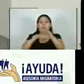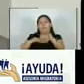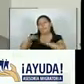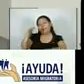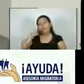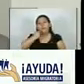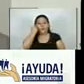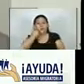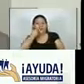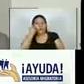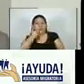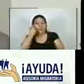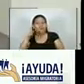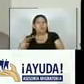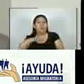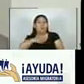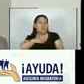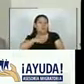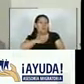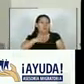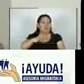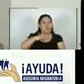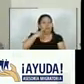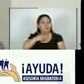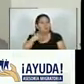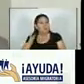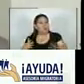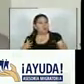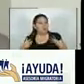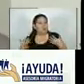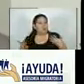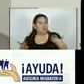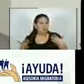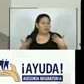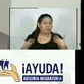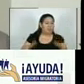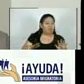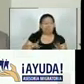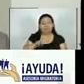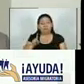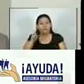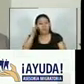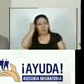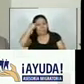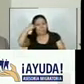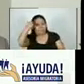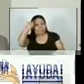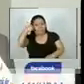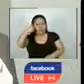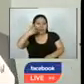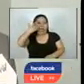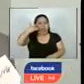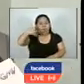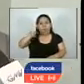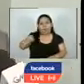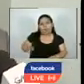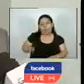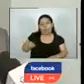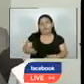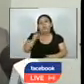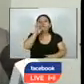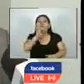edad presentaban mayores síntomas, por decirlo así, de indefensión aprendida. Es decir, en este caso, por ejemplo, los